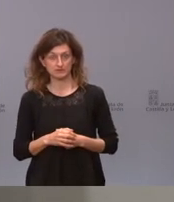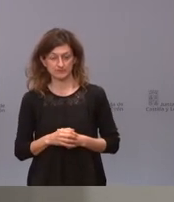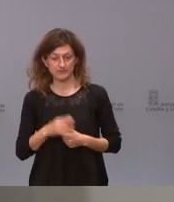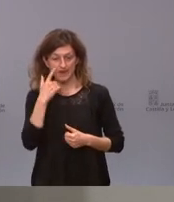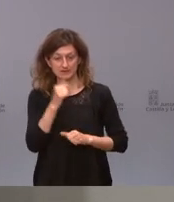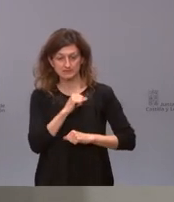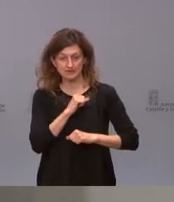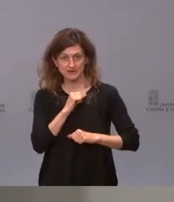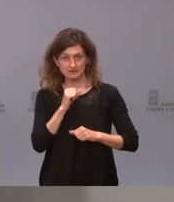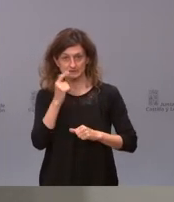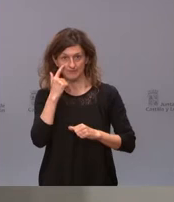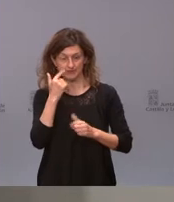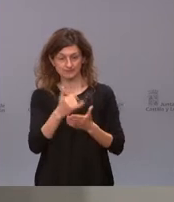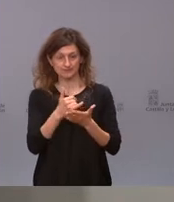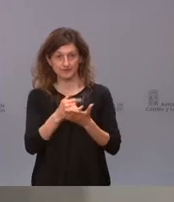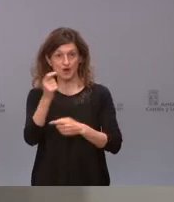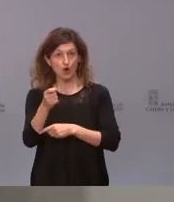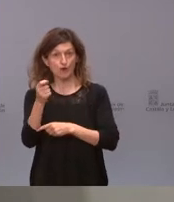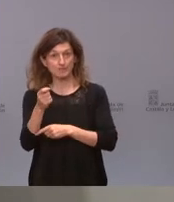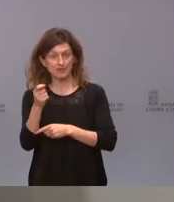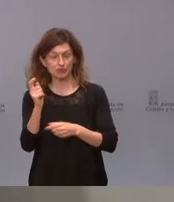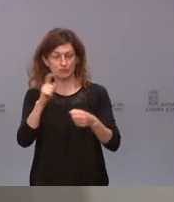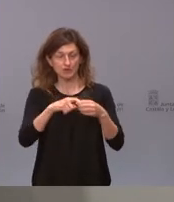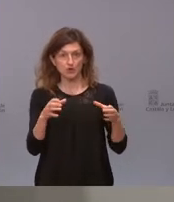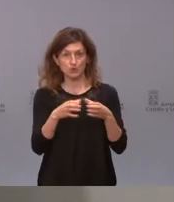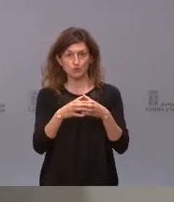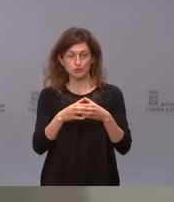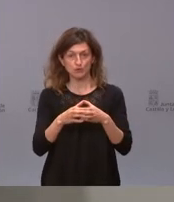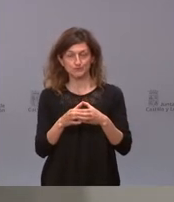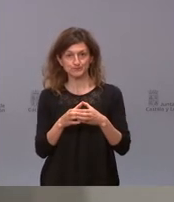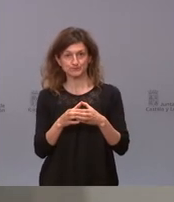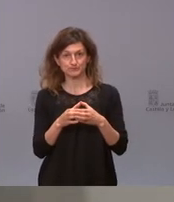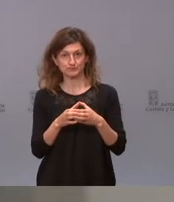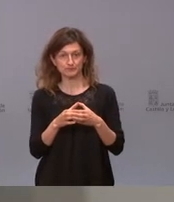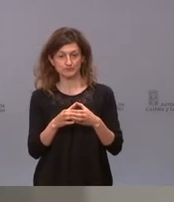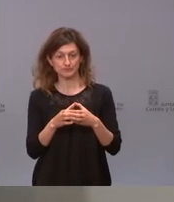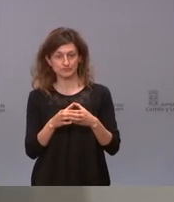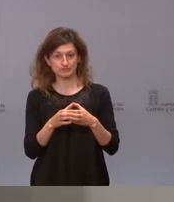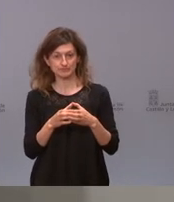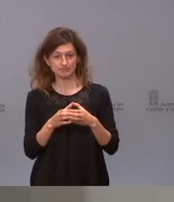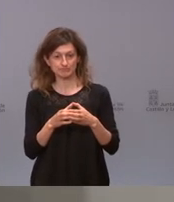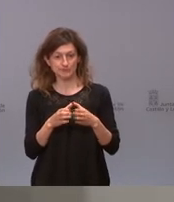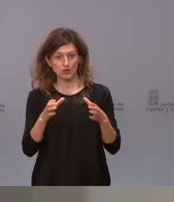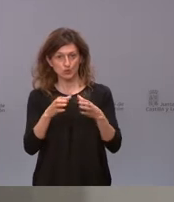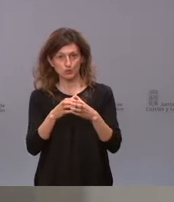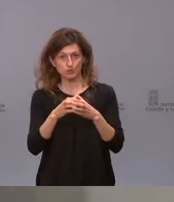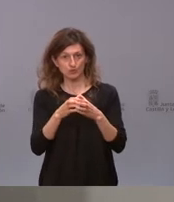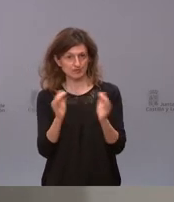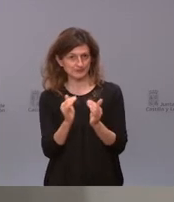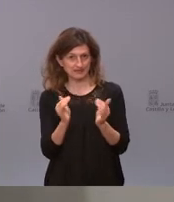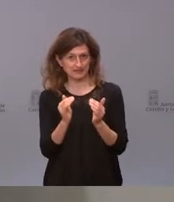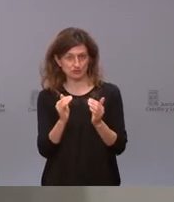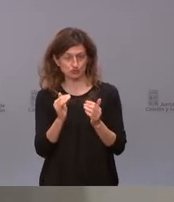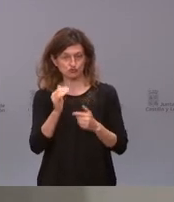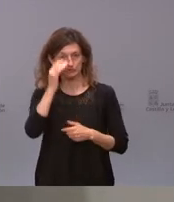los casos olmedo pertenece al grupo de los pertenece al grupo de las poblaciones más pequeñas en las